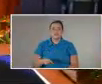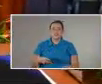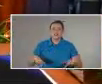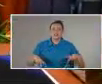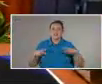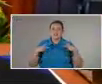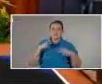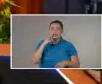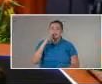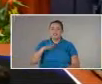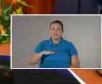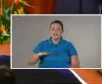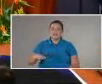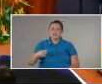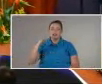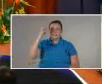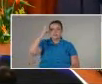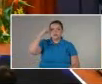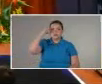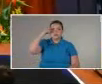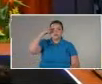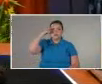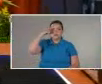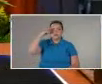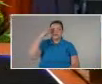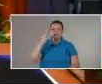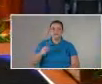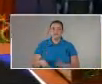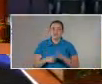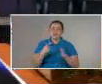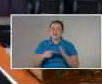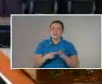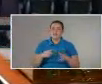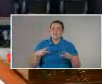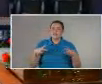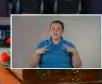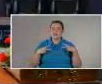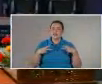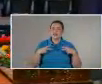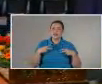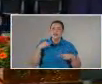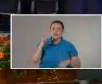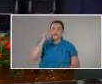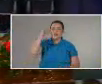niños piensan, y a veces sabemos adultos que les decimos,